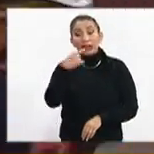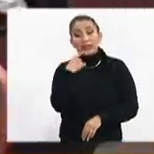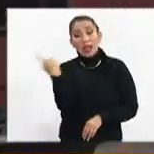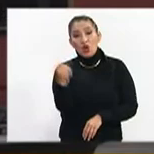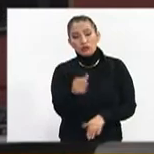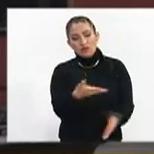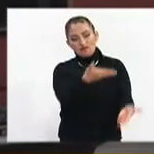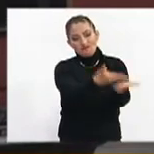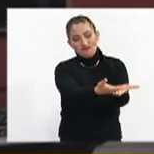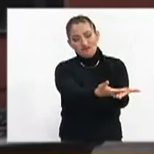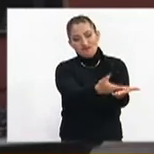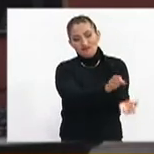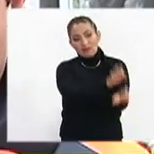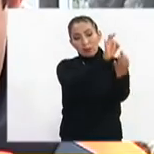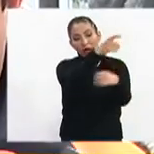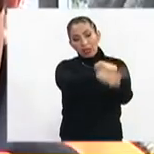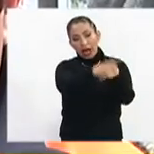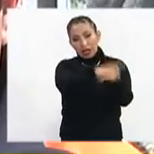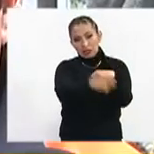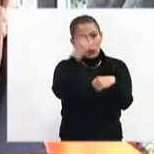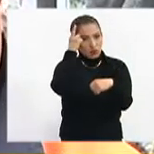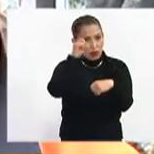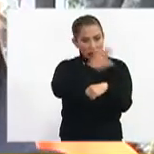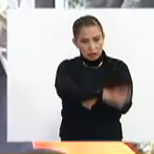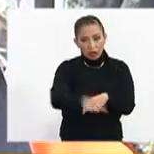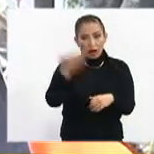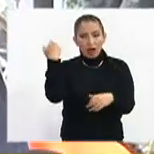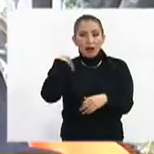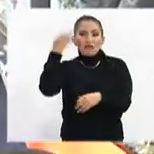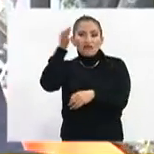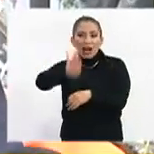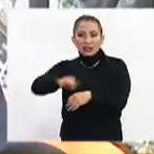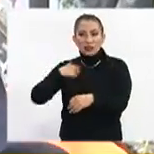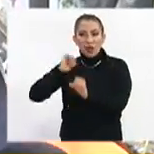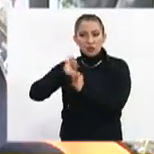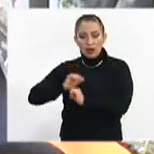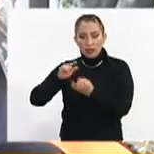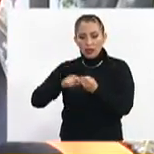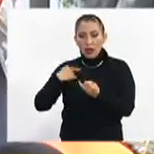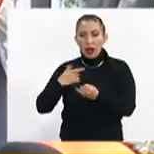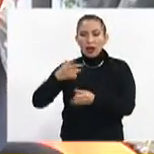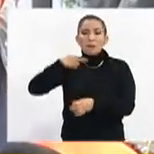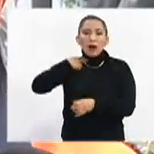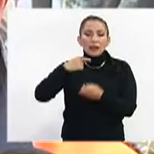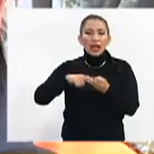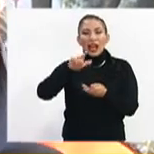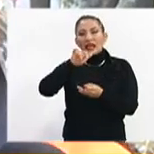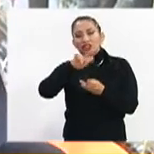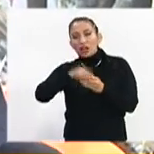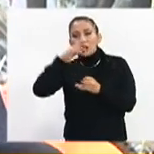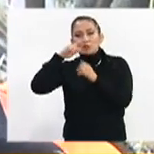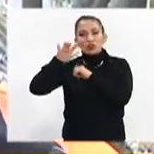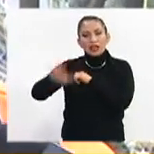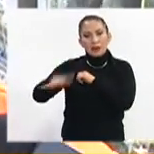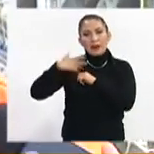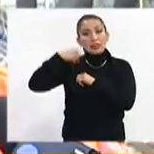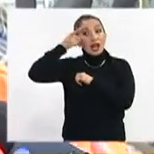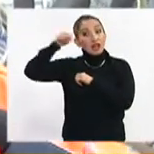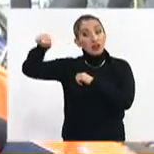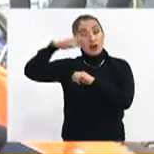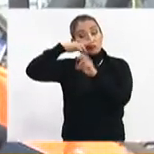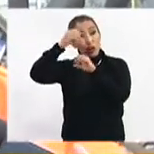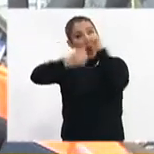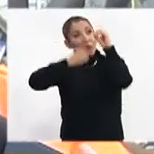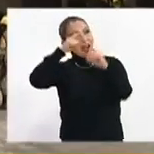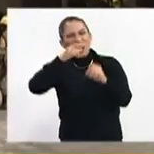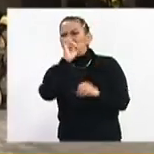denuncias presentadas son por daño en propiedad ajena, falsedad ante la autoridad, homicidio, lesiones, responsabilidad de los directores